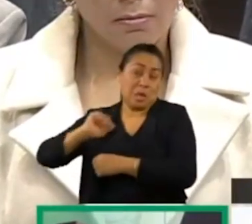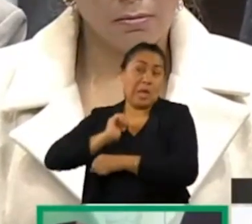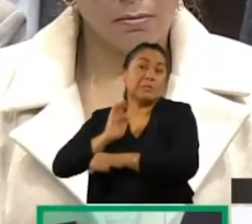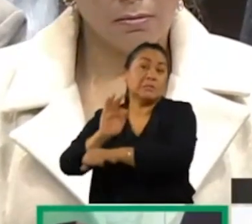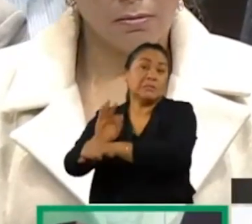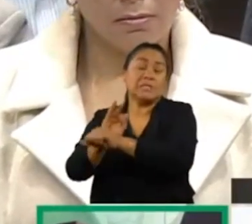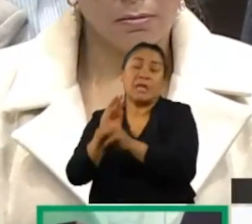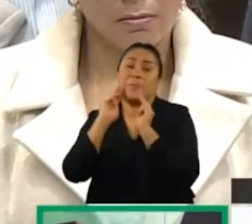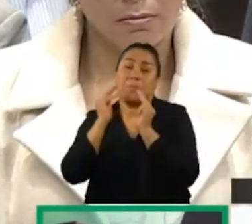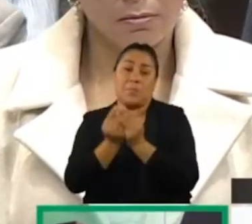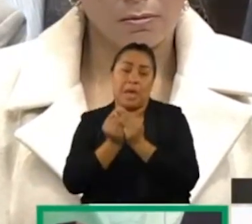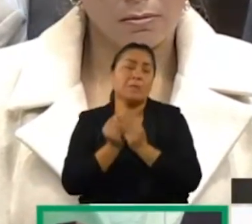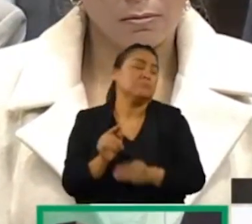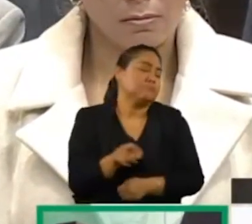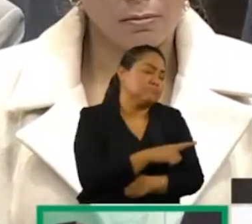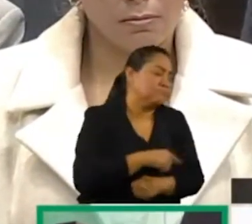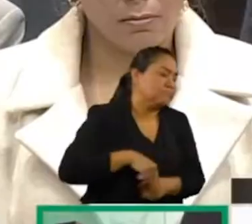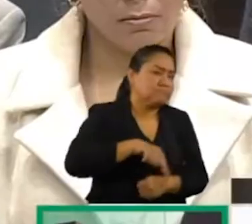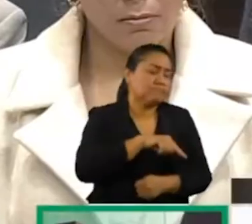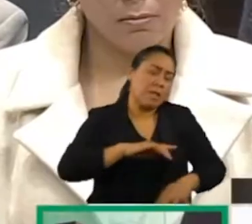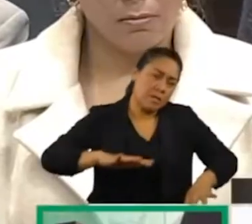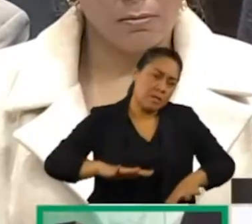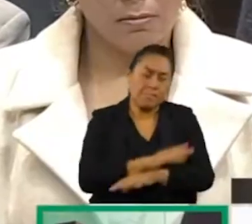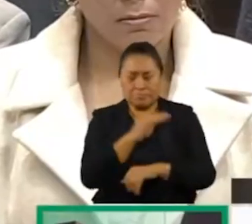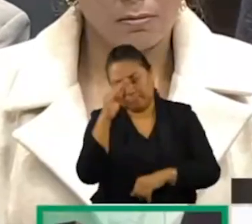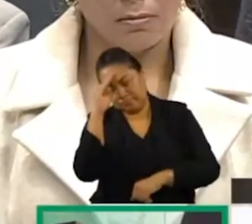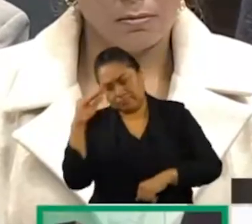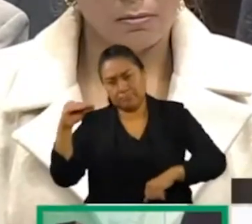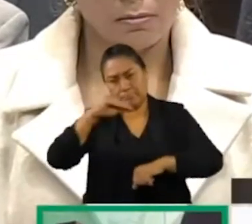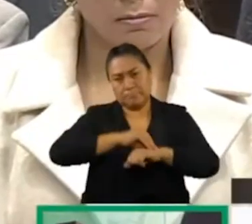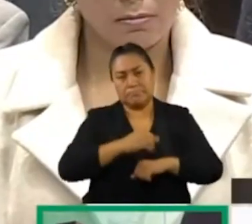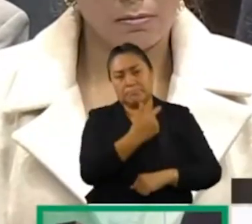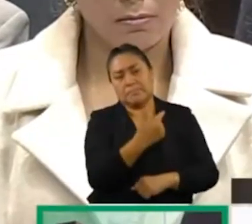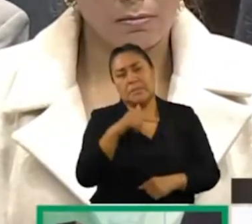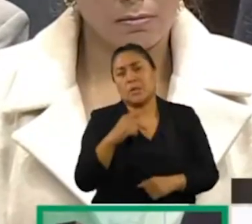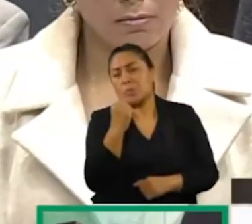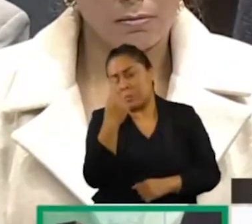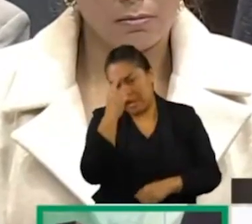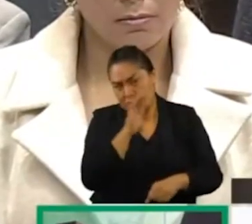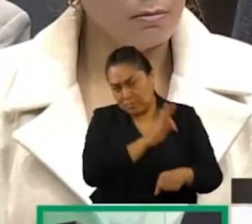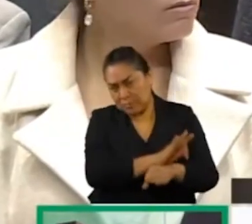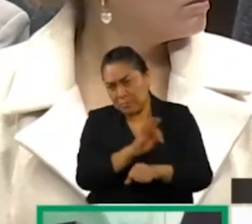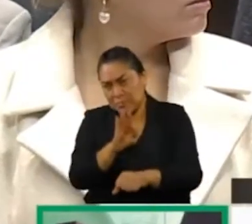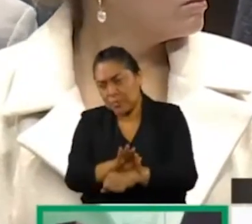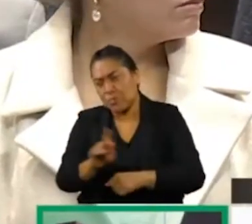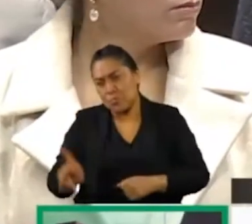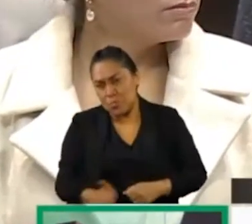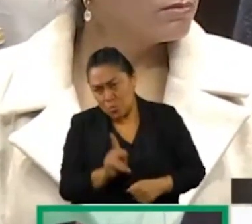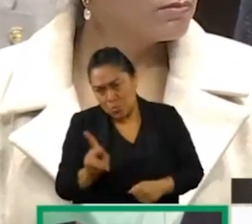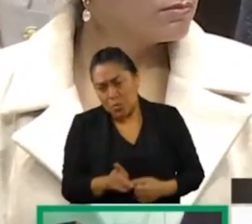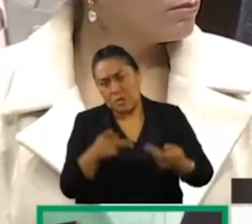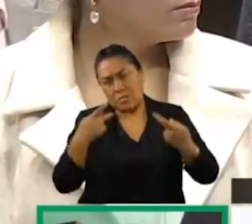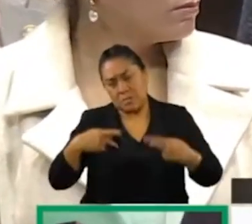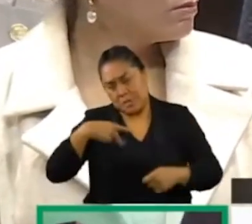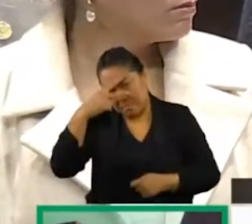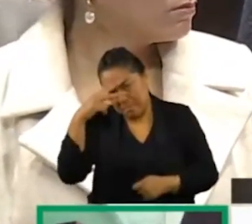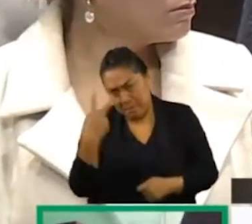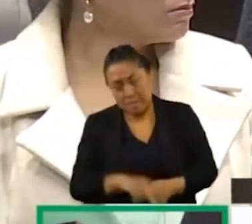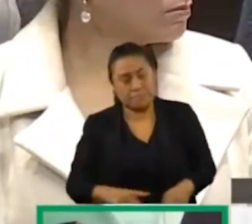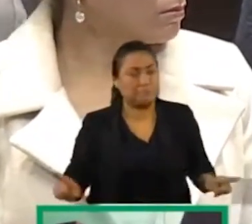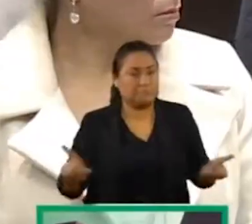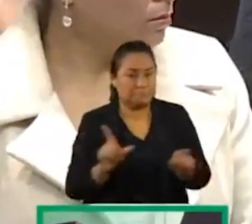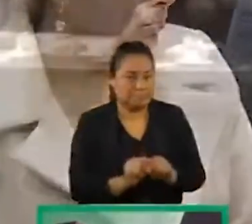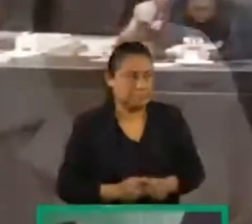nosotros construimos la Guardia Nacional para proteger a México, a los mexicanos y a la República. ¿Es